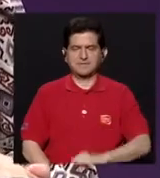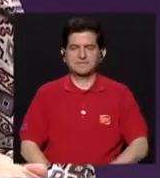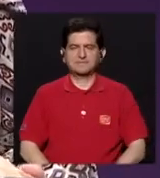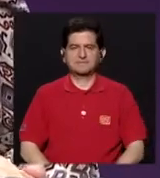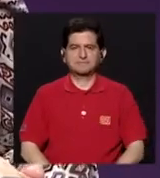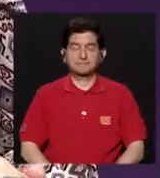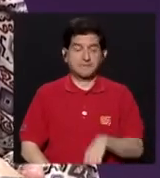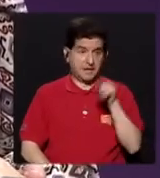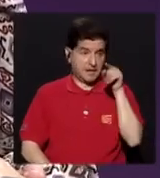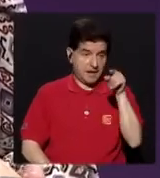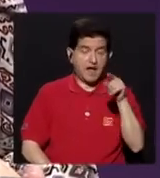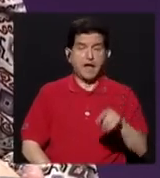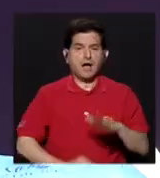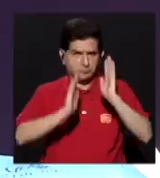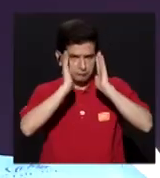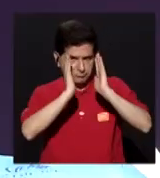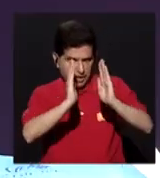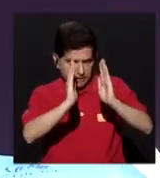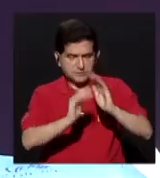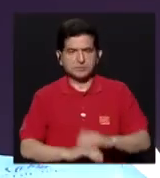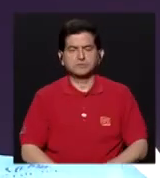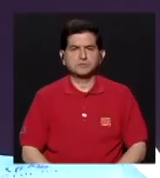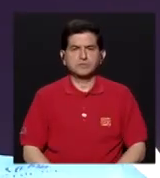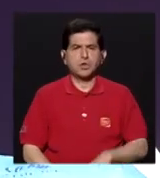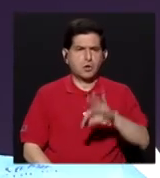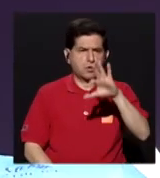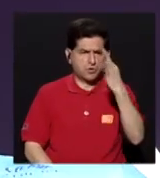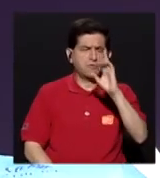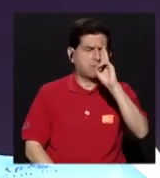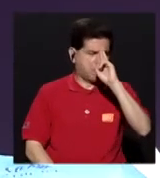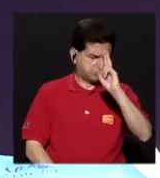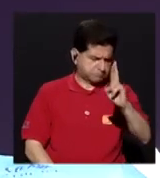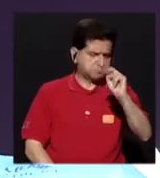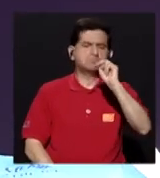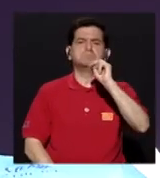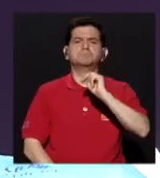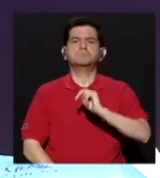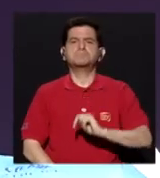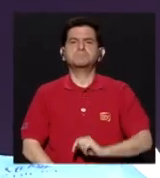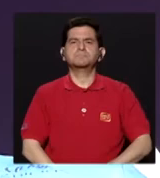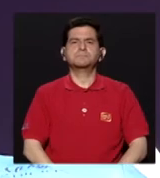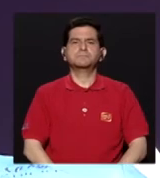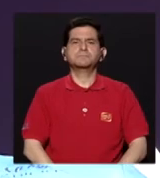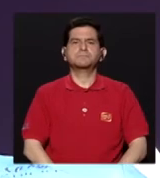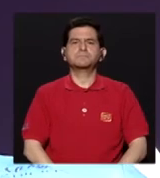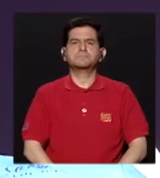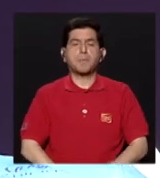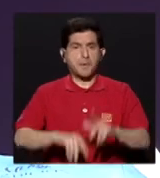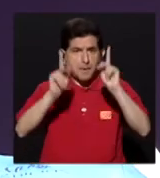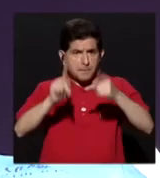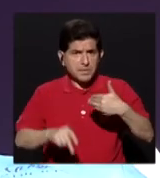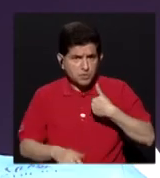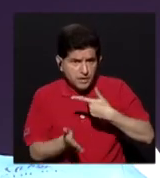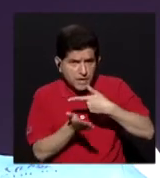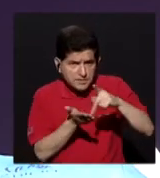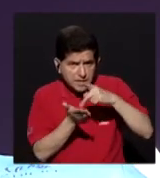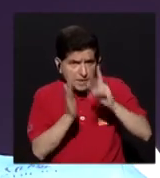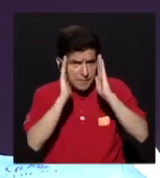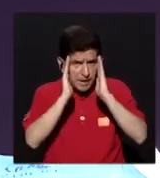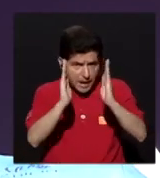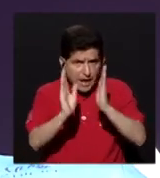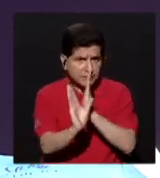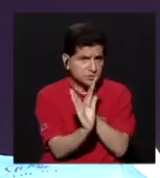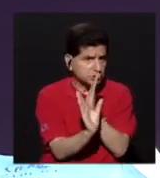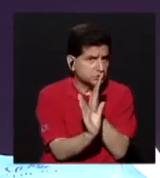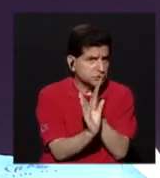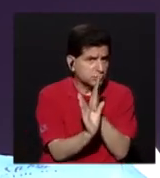5573. Sí, ahí se les va a atender de una manera muy respetuosa. ¿Las personas tienen que pagar la consulta